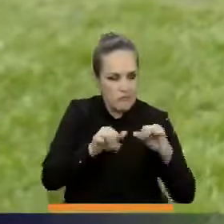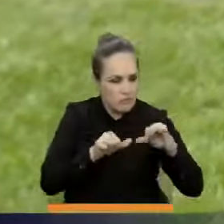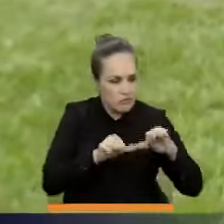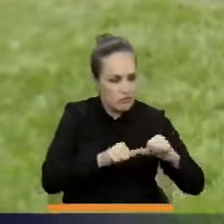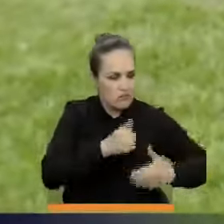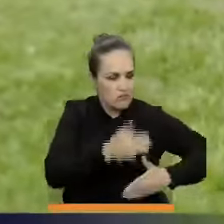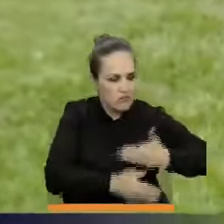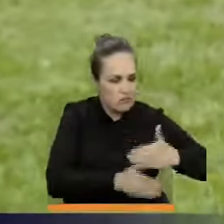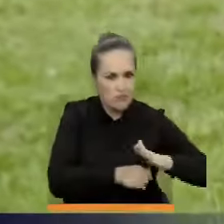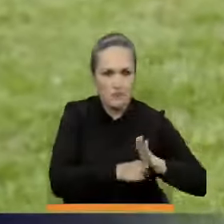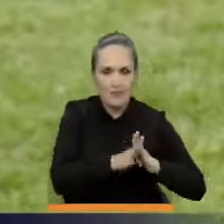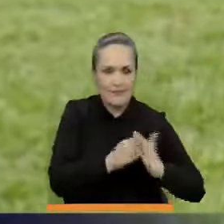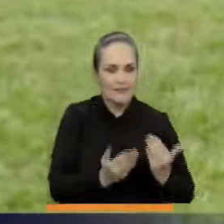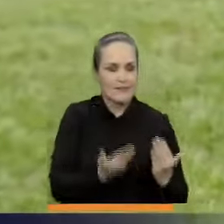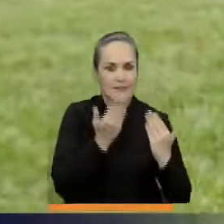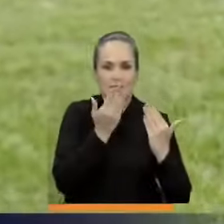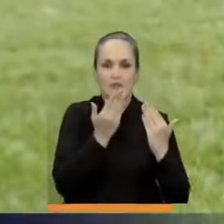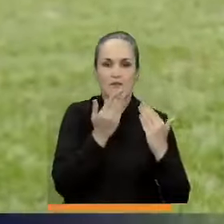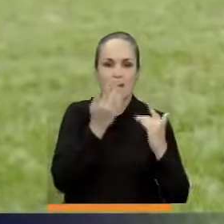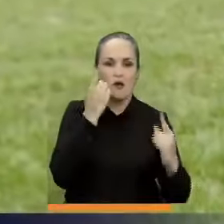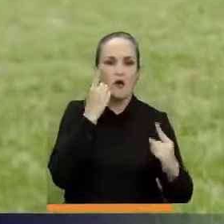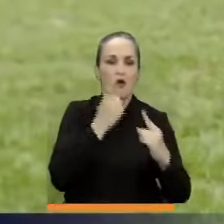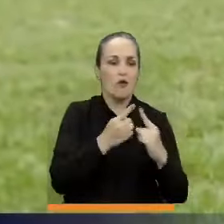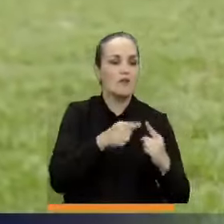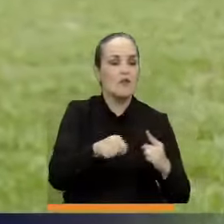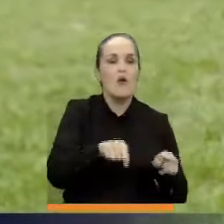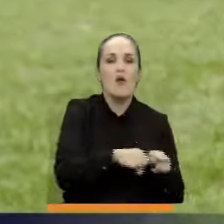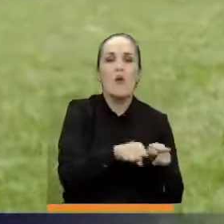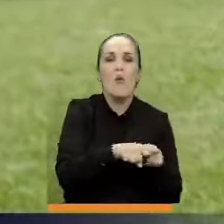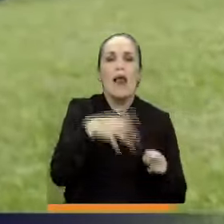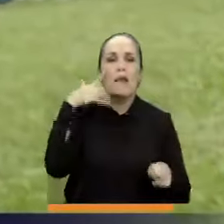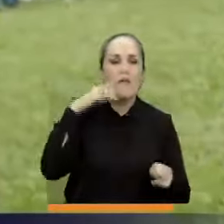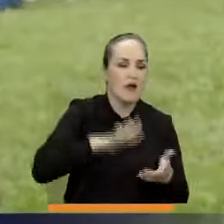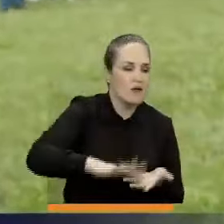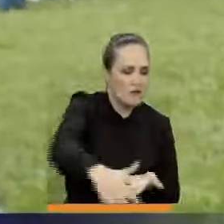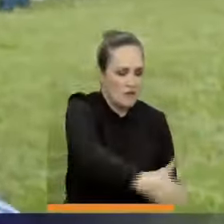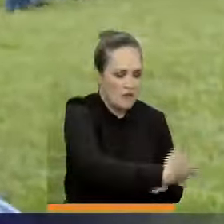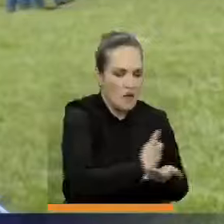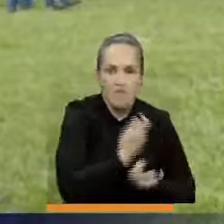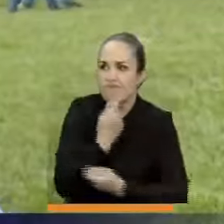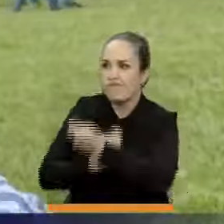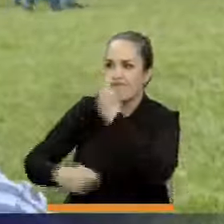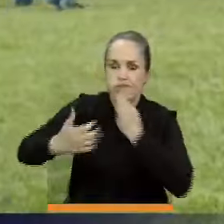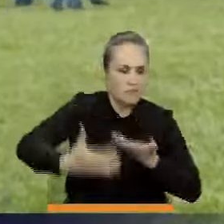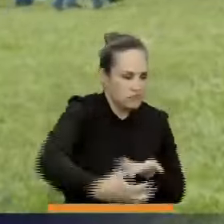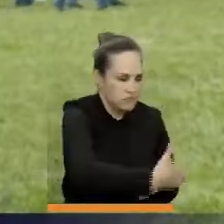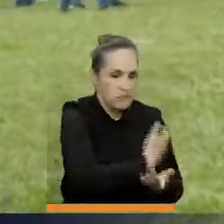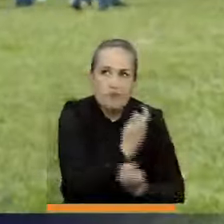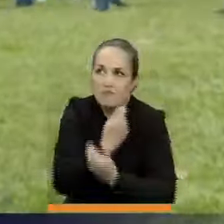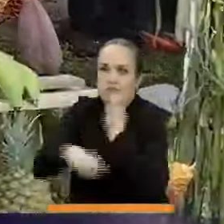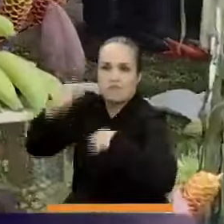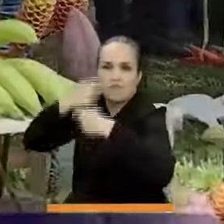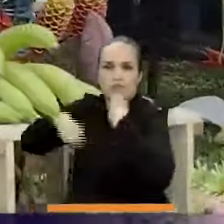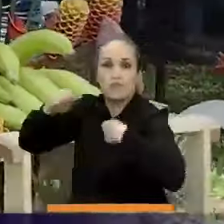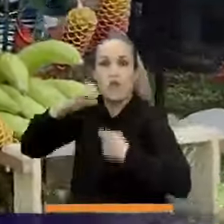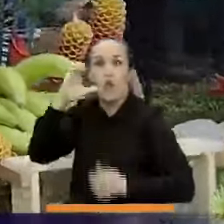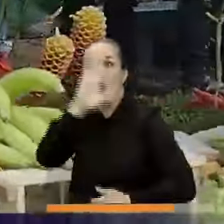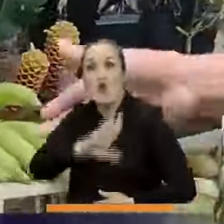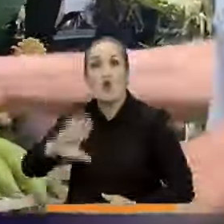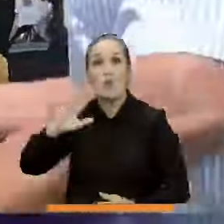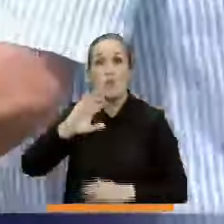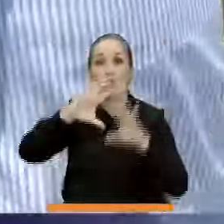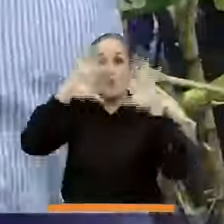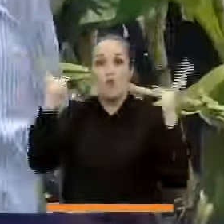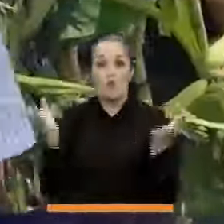cómo seguir siendo esas despensas de alimentos para el país y para el mundo. Bajo el